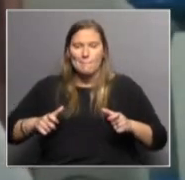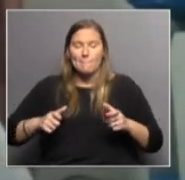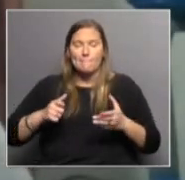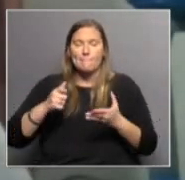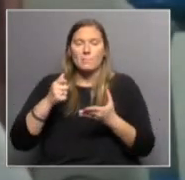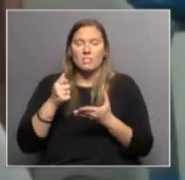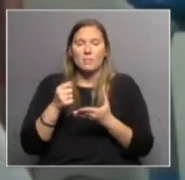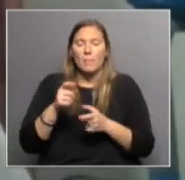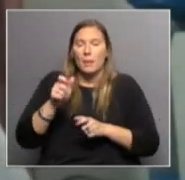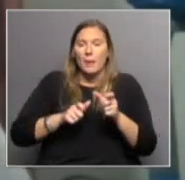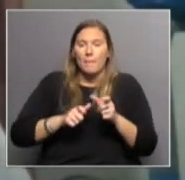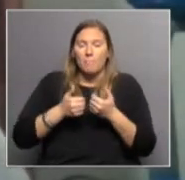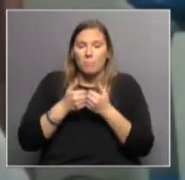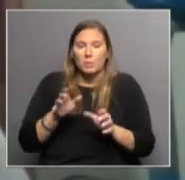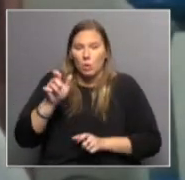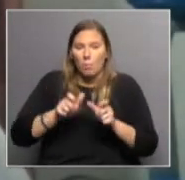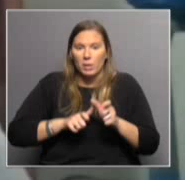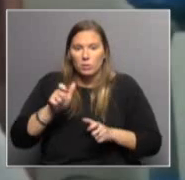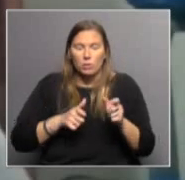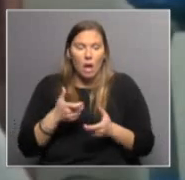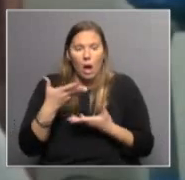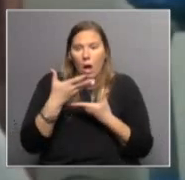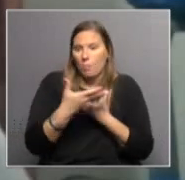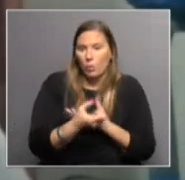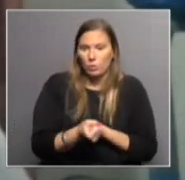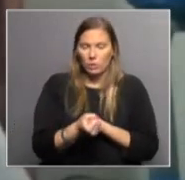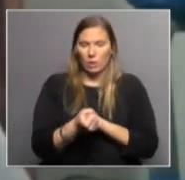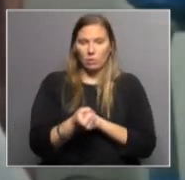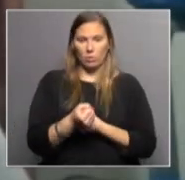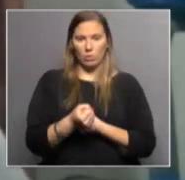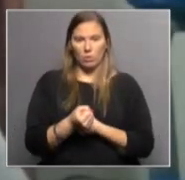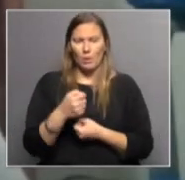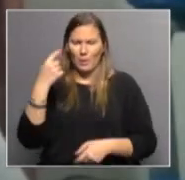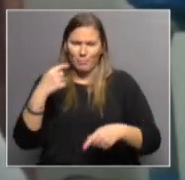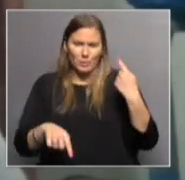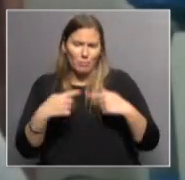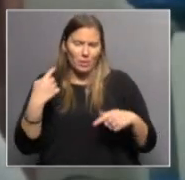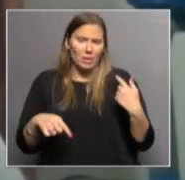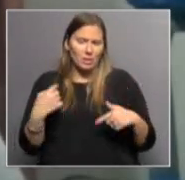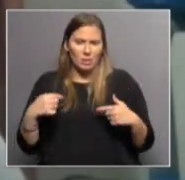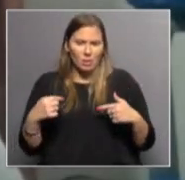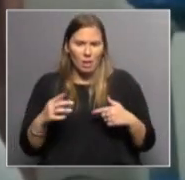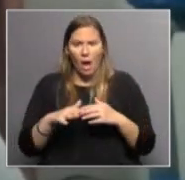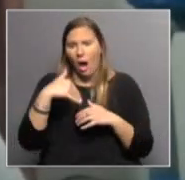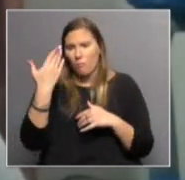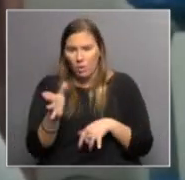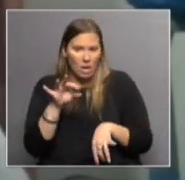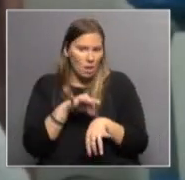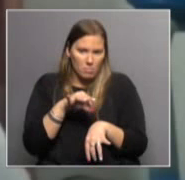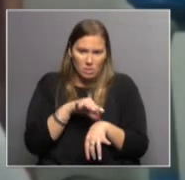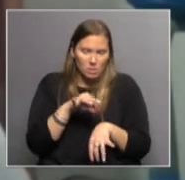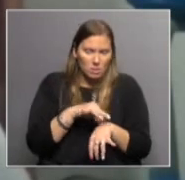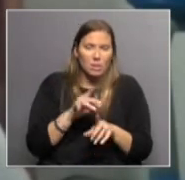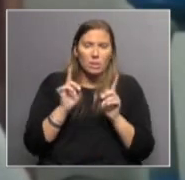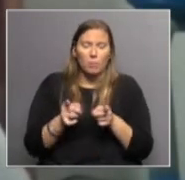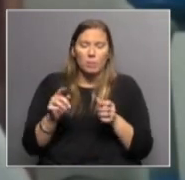empezó a incorporarse gente colaborando de los más diversos orígenes, afuera de la medicina,